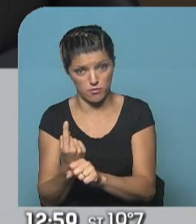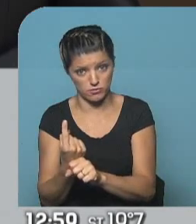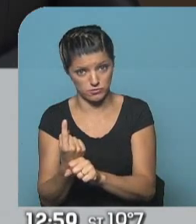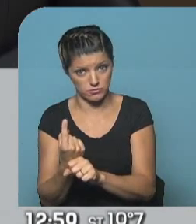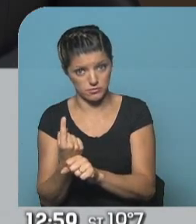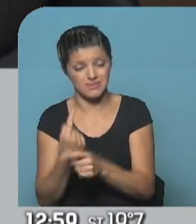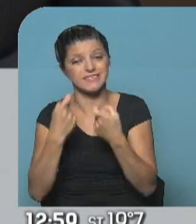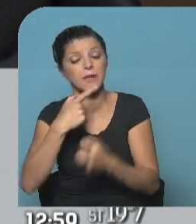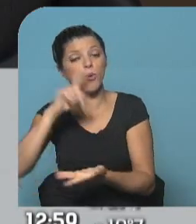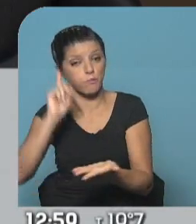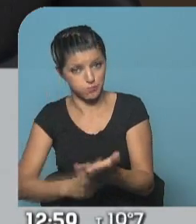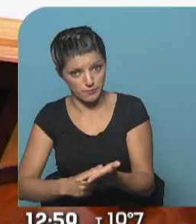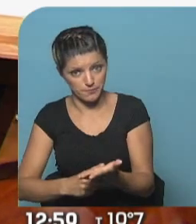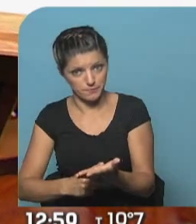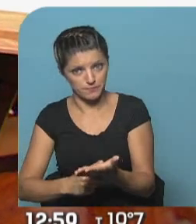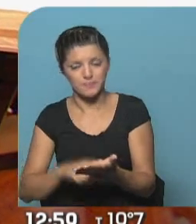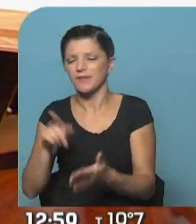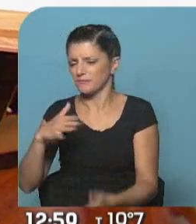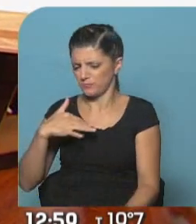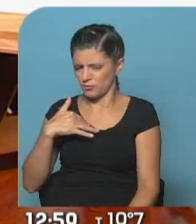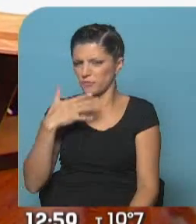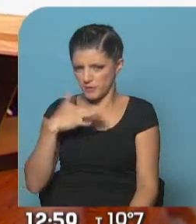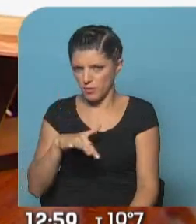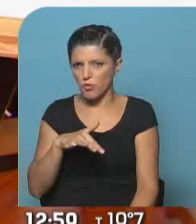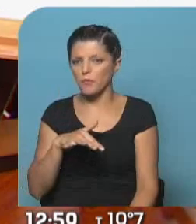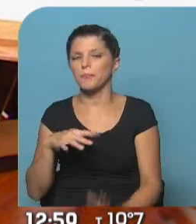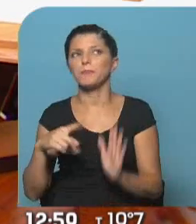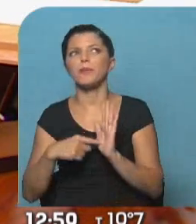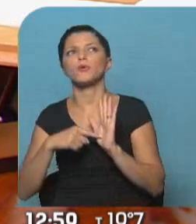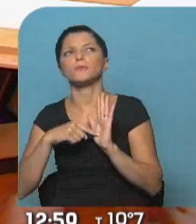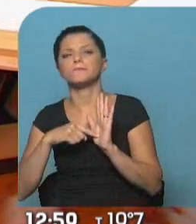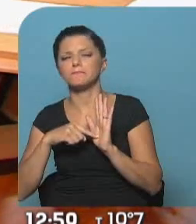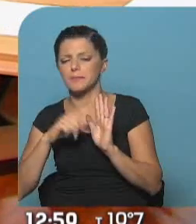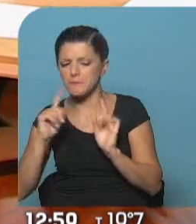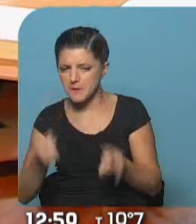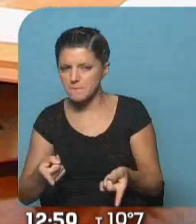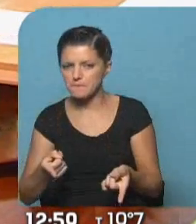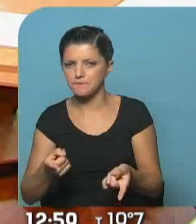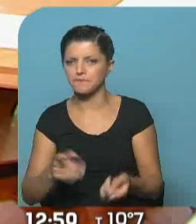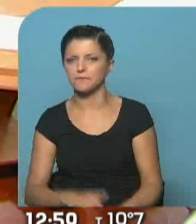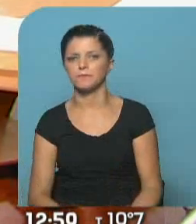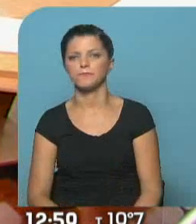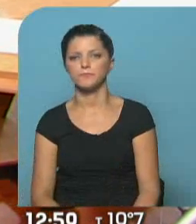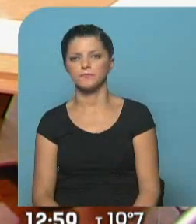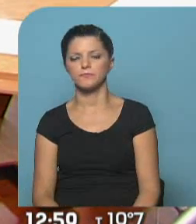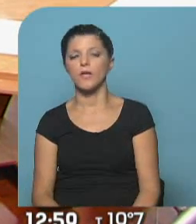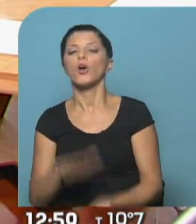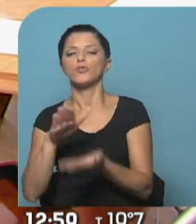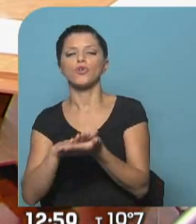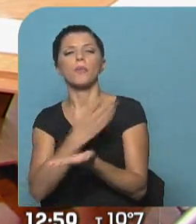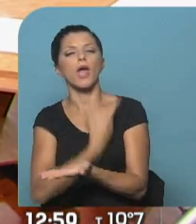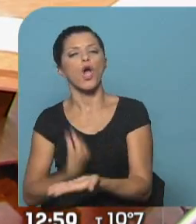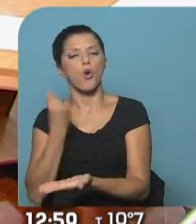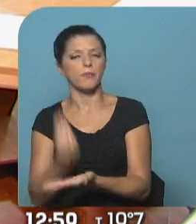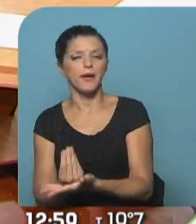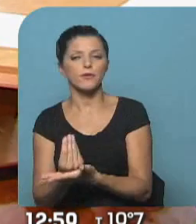hay que entenderlo, es cierto. Al mismo tiempo, yo pienso también que el discurso sobre la gobernabilidad o la gobernabilidad en